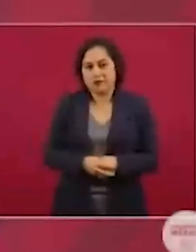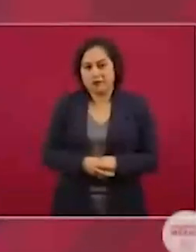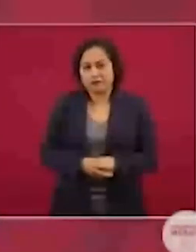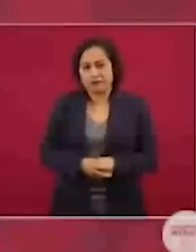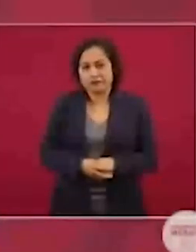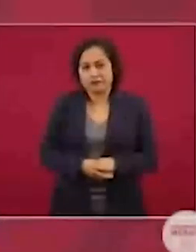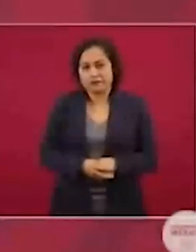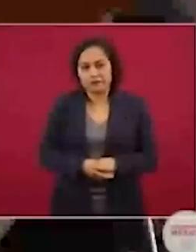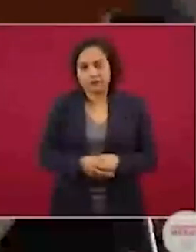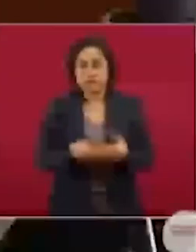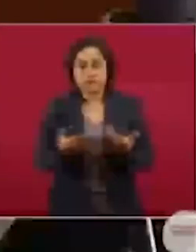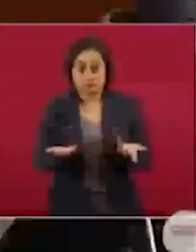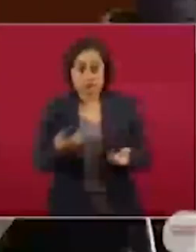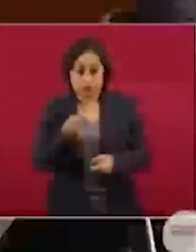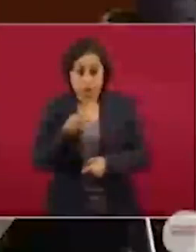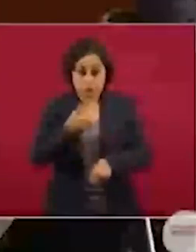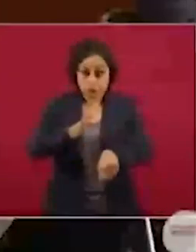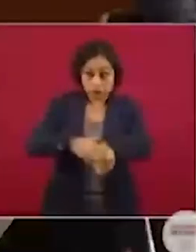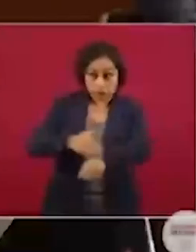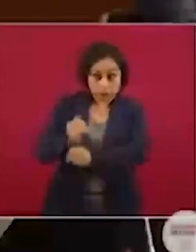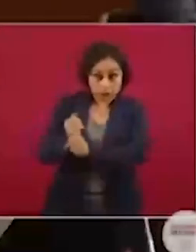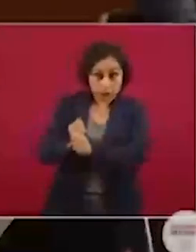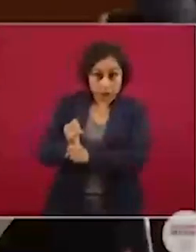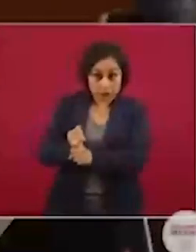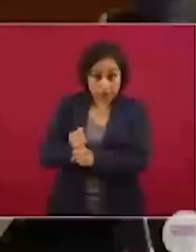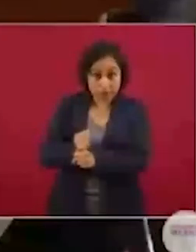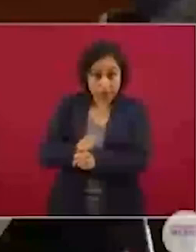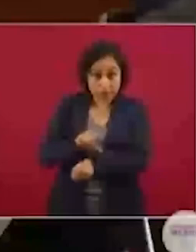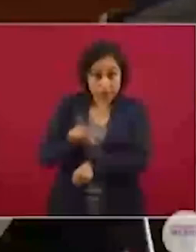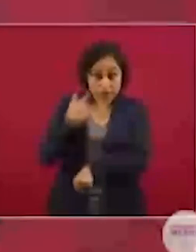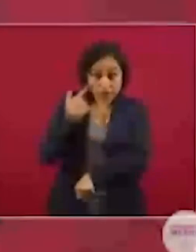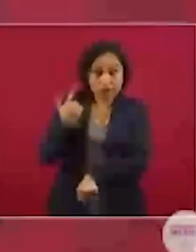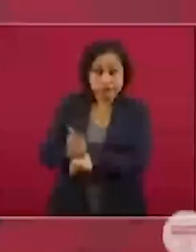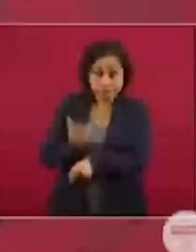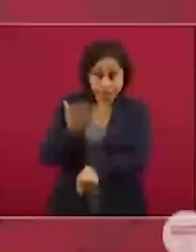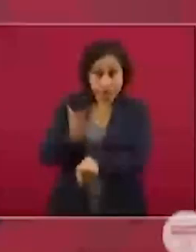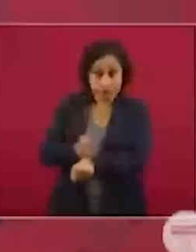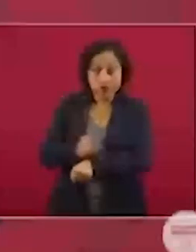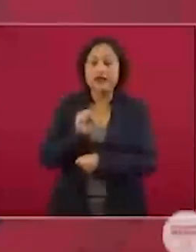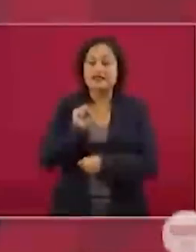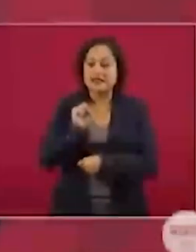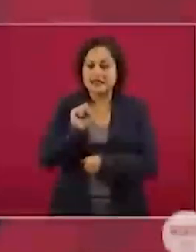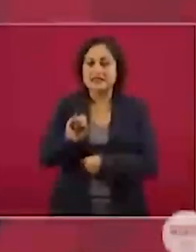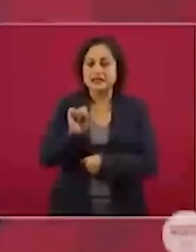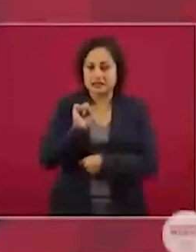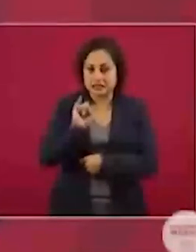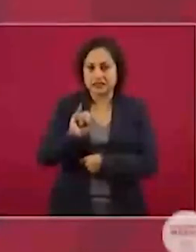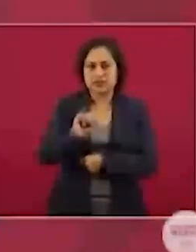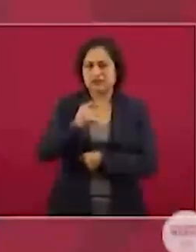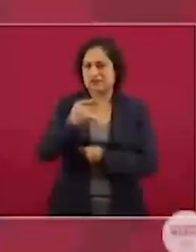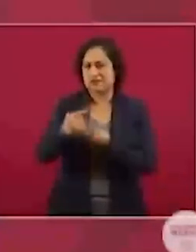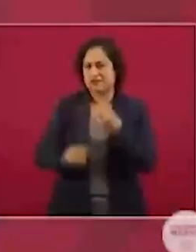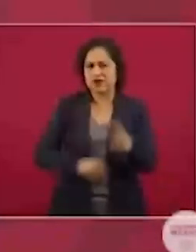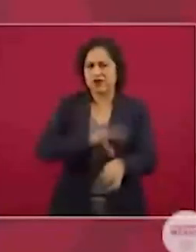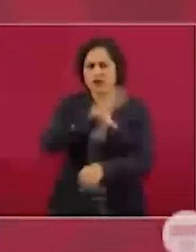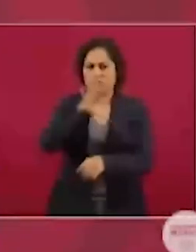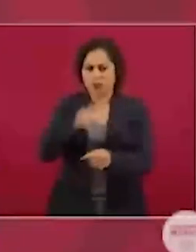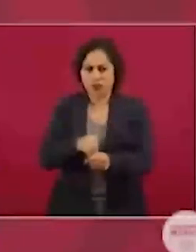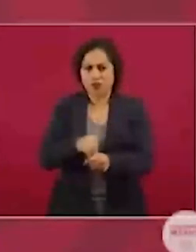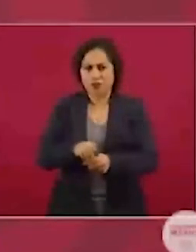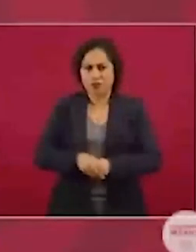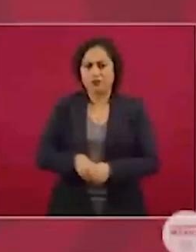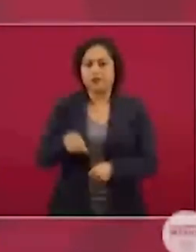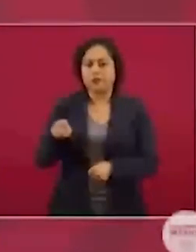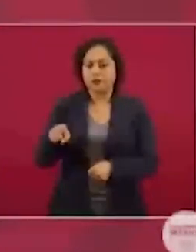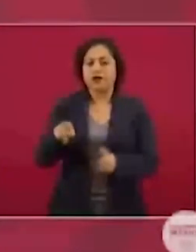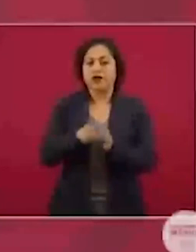Entonces se llama a que se investigue y en su caso se le cancelen los... Todo. Hoy viene también, esa es ocho columnas del Universal.